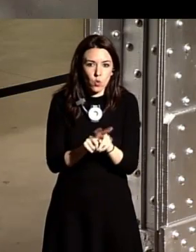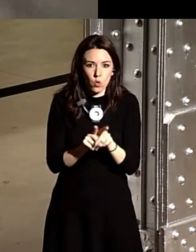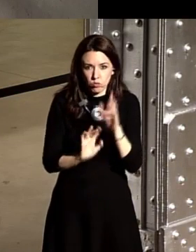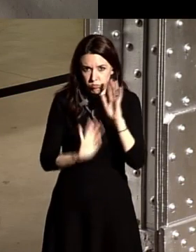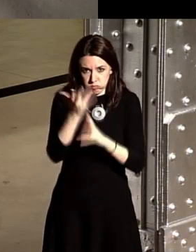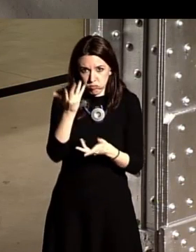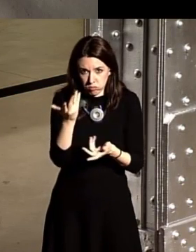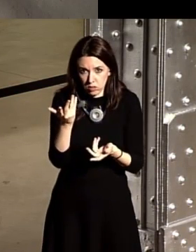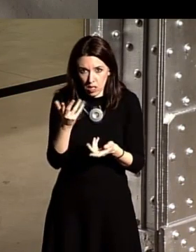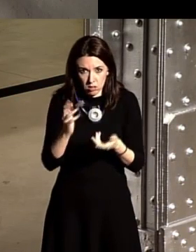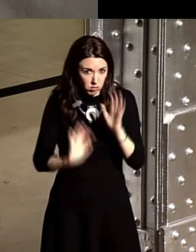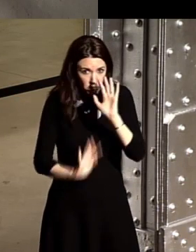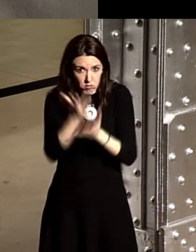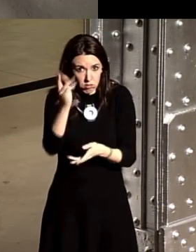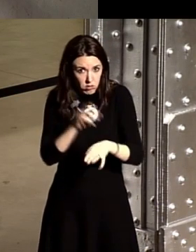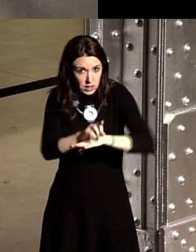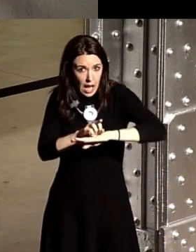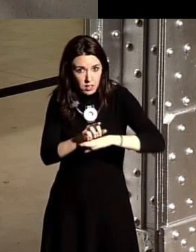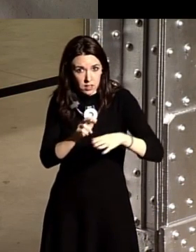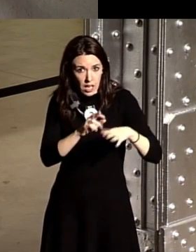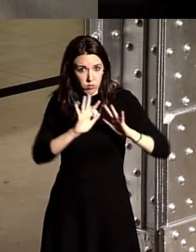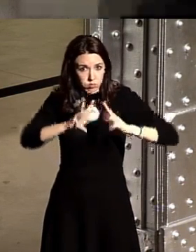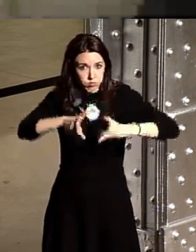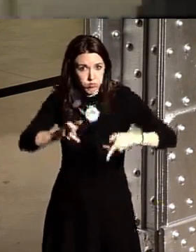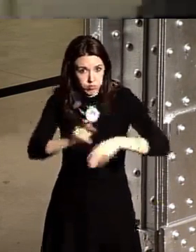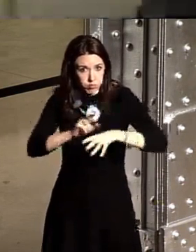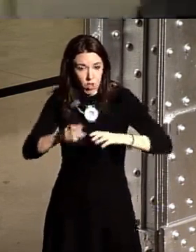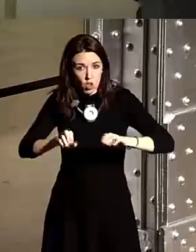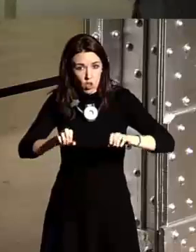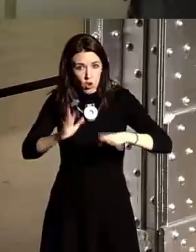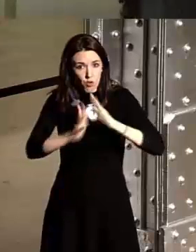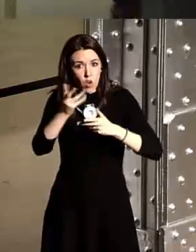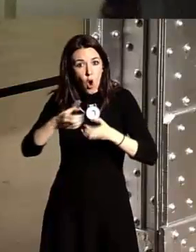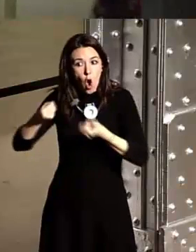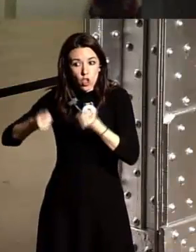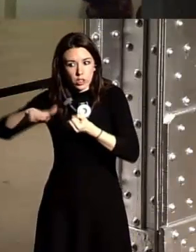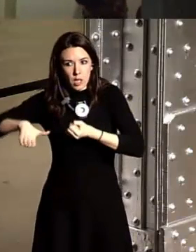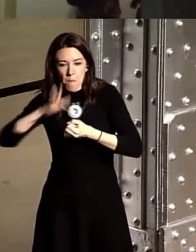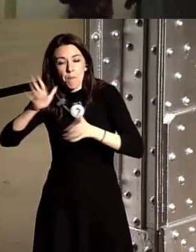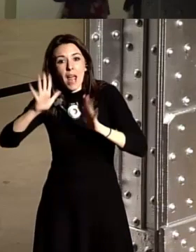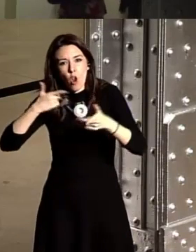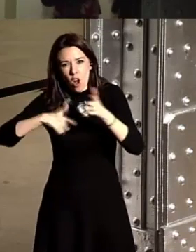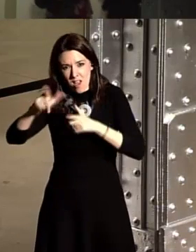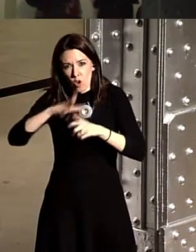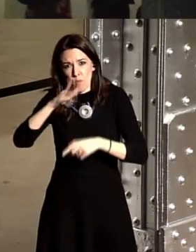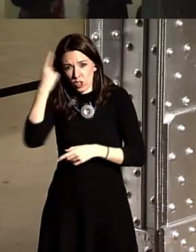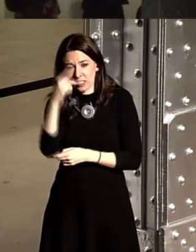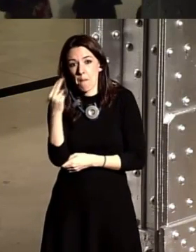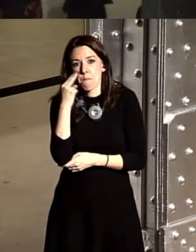fuego. Sí, está viendo. Y entonces paré el coche, pero lejos, porque sabían que tenían